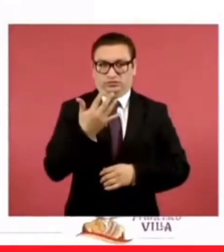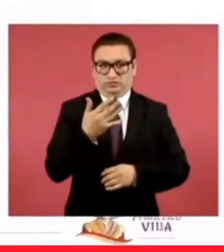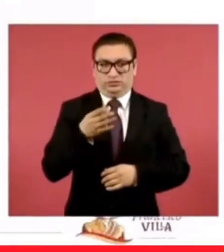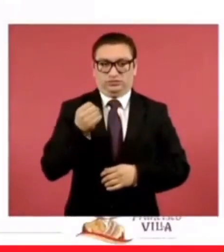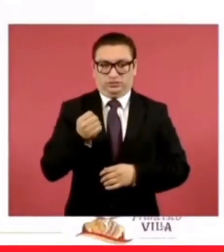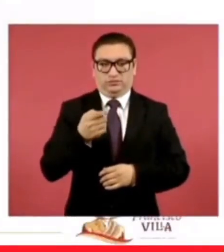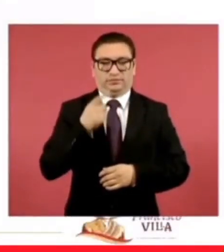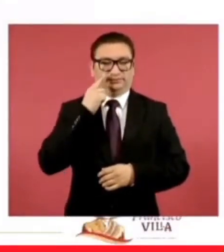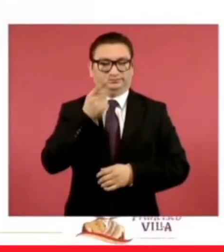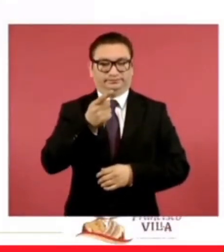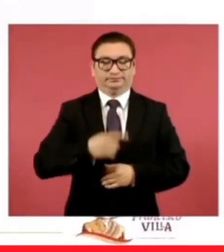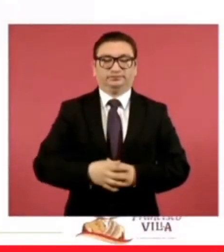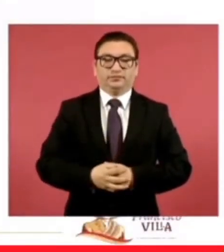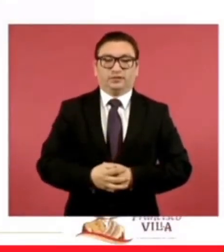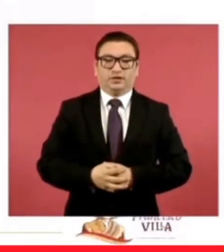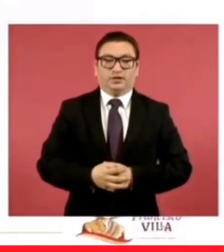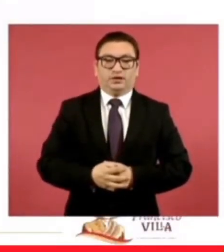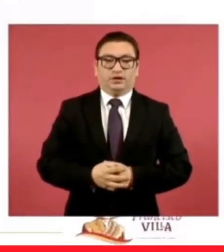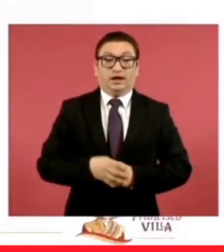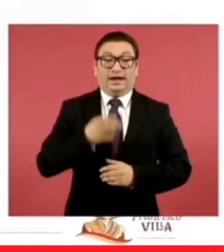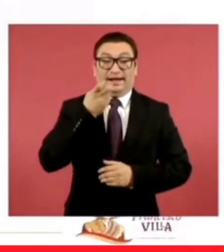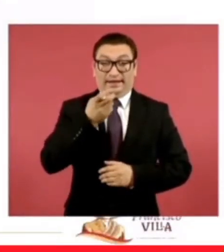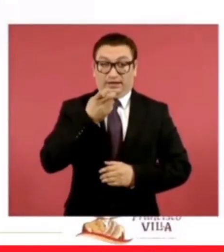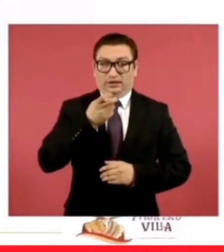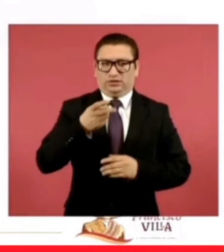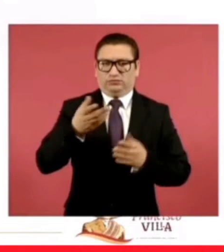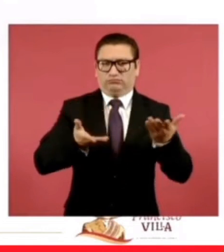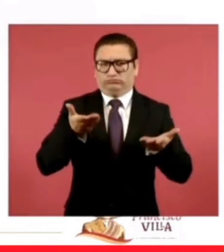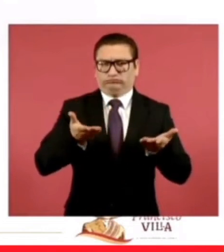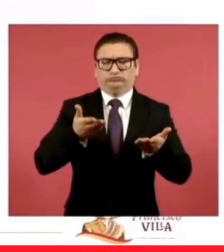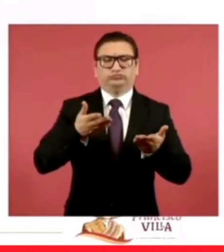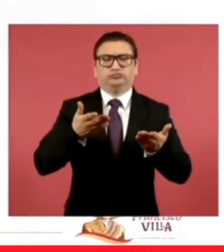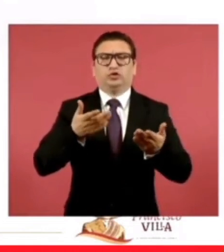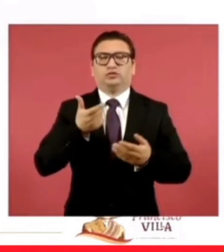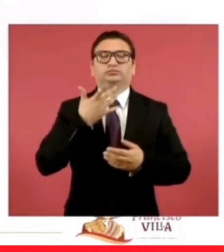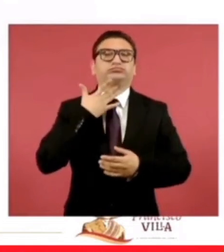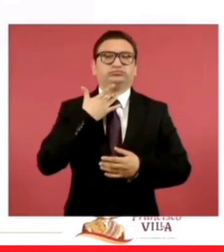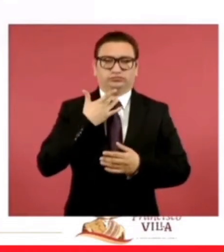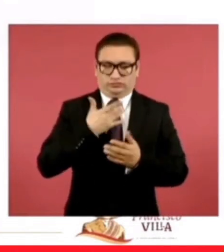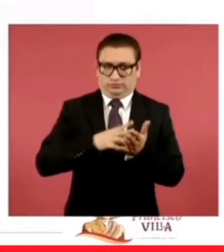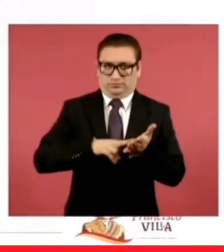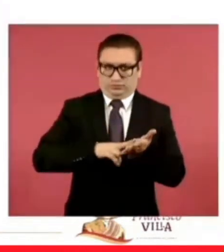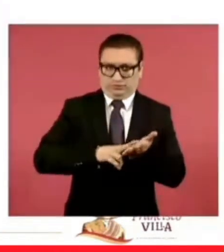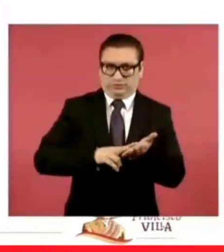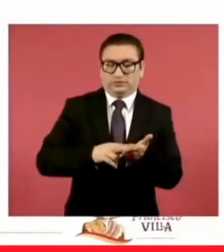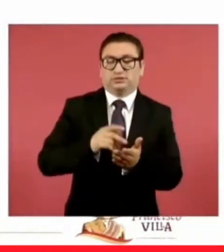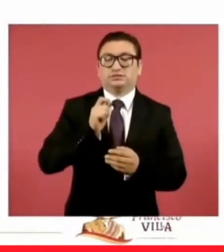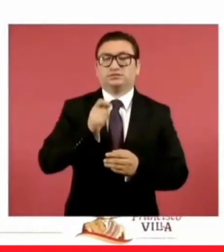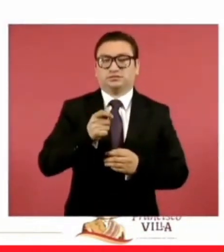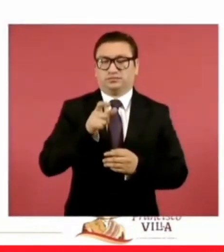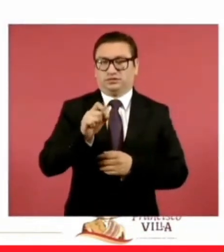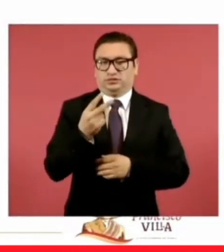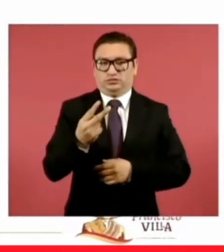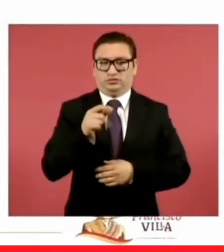$73.59 por barril y para ese momento, en promedio, la gasolina regular estuvo en